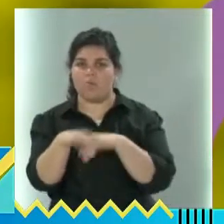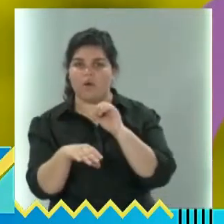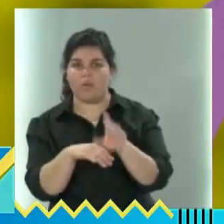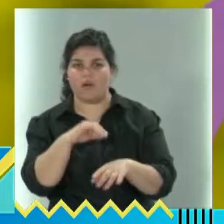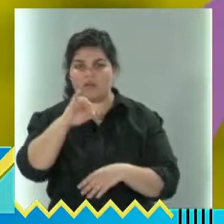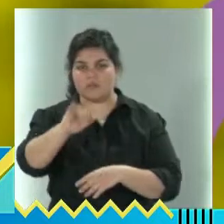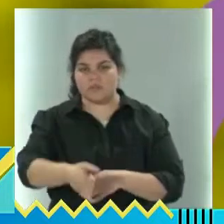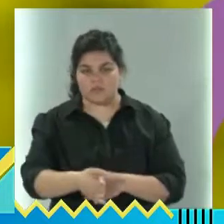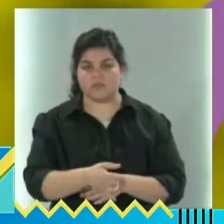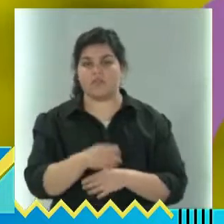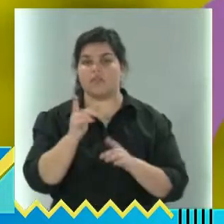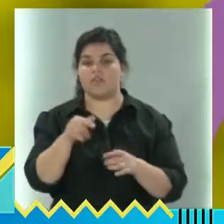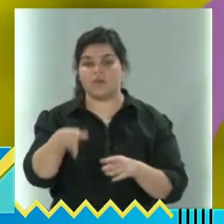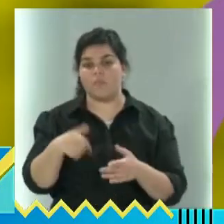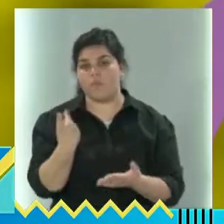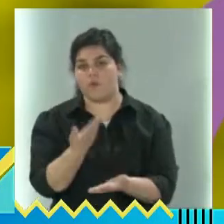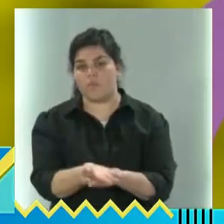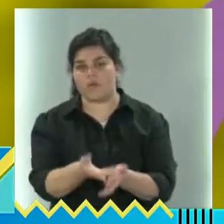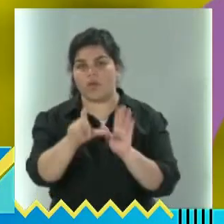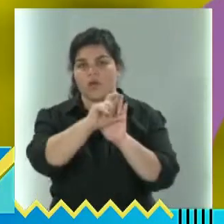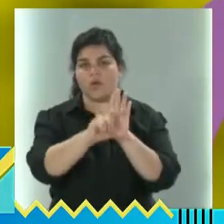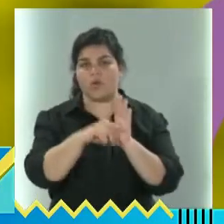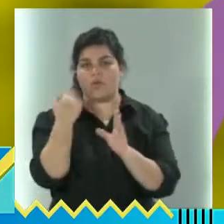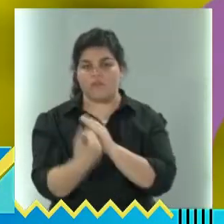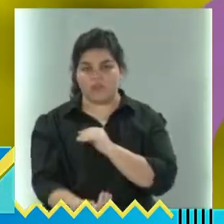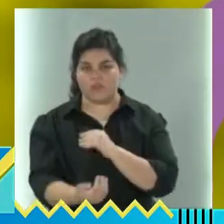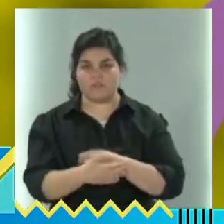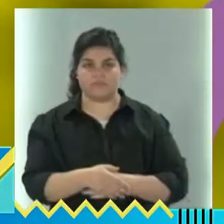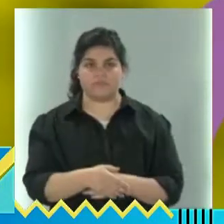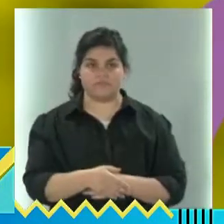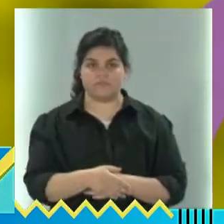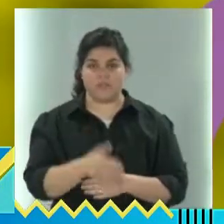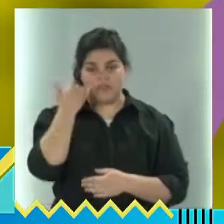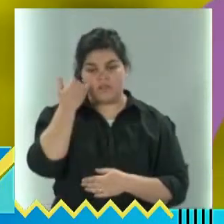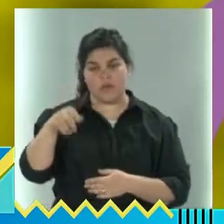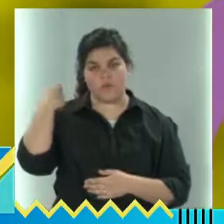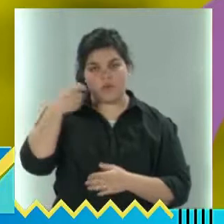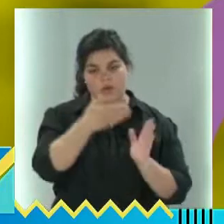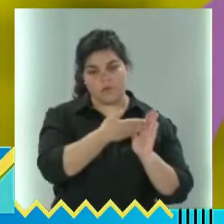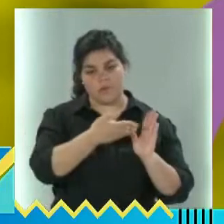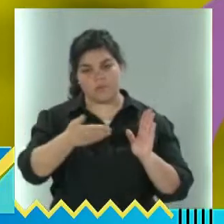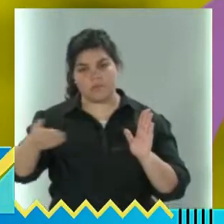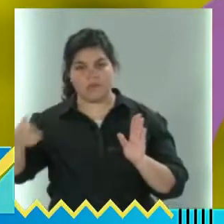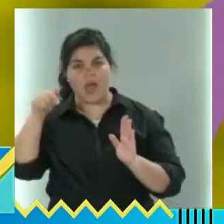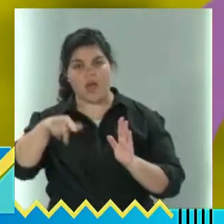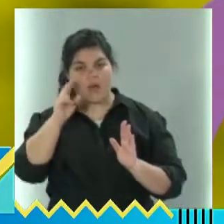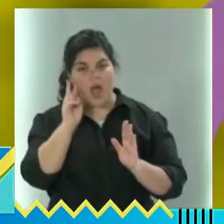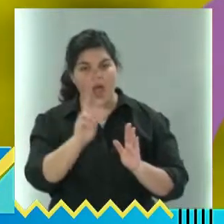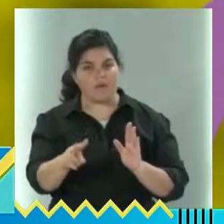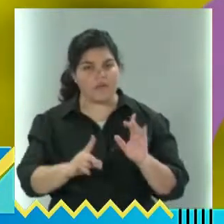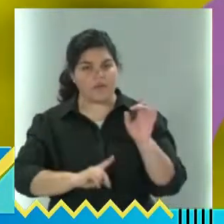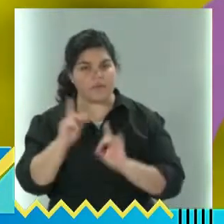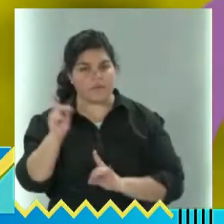lo que se está proponiendo en este nuevo código de faltas. A lo largo del programa, ya vamos a empezar el debate, vamos a ir repasando cuáles son